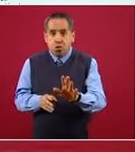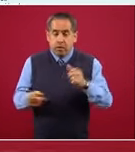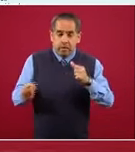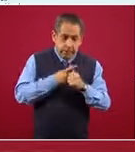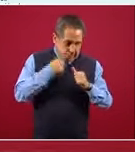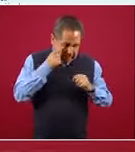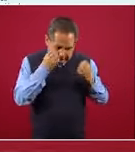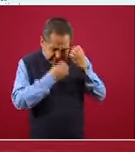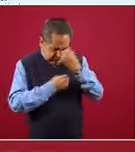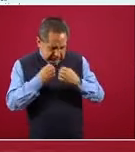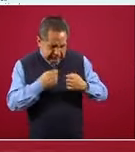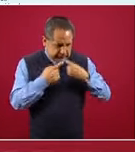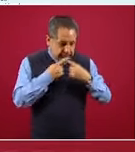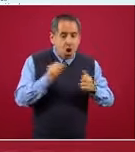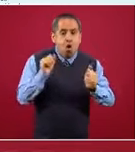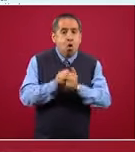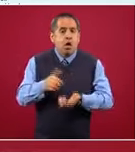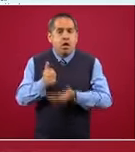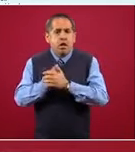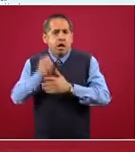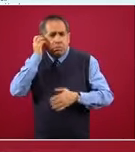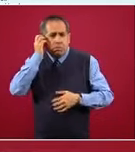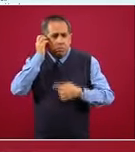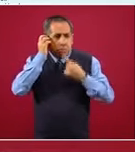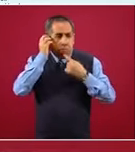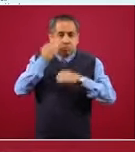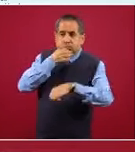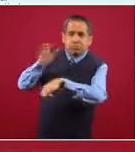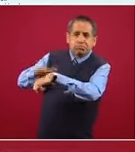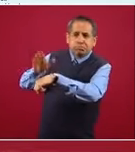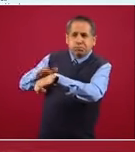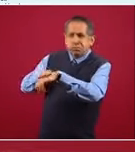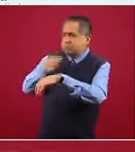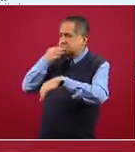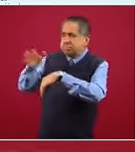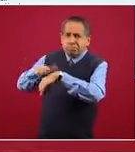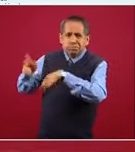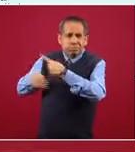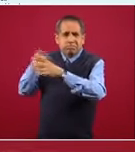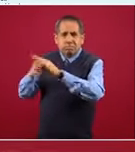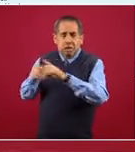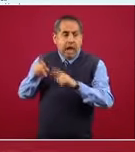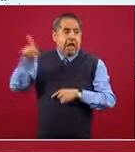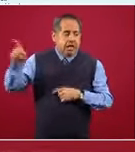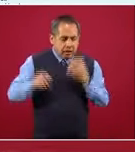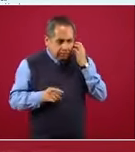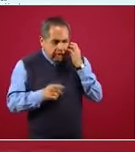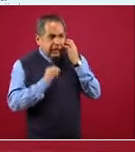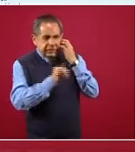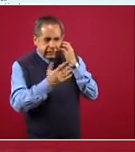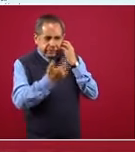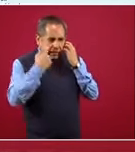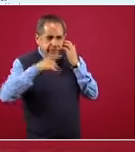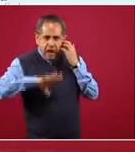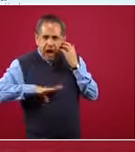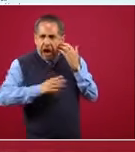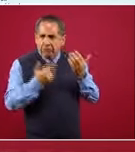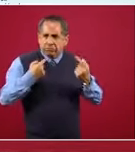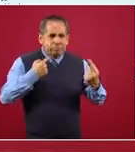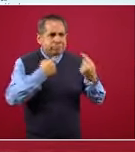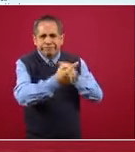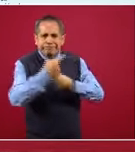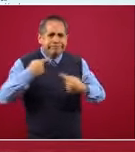mediante sistemas de comunicación, radio y comunicación, que son atendidos por médicos en su gran mayoría. Los sistemas de atención médicos de urgencias